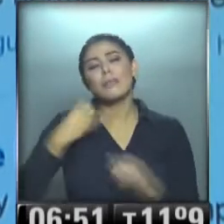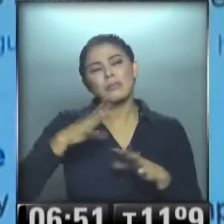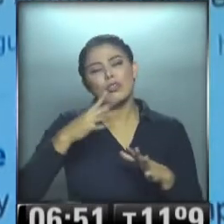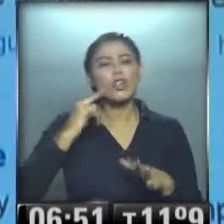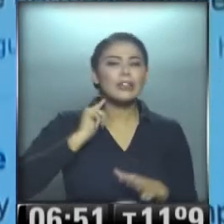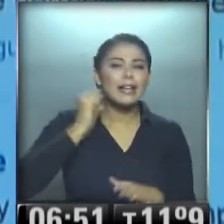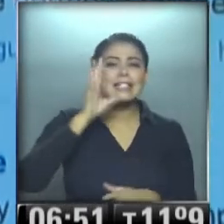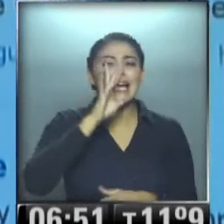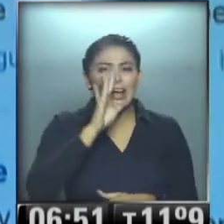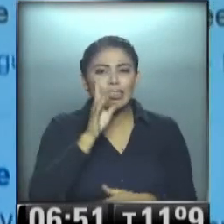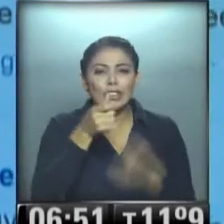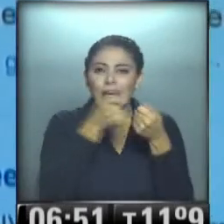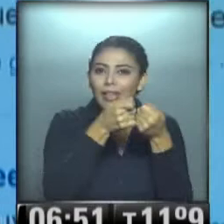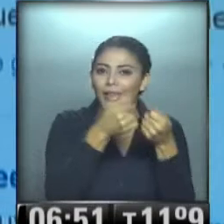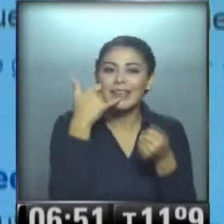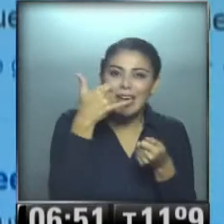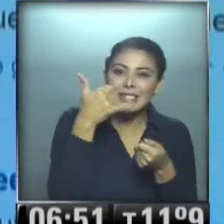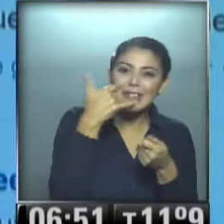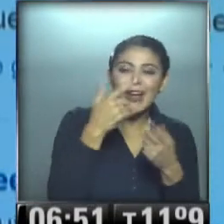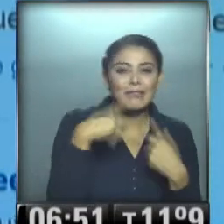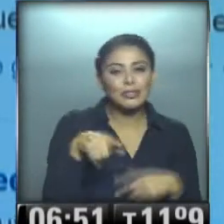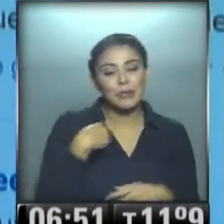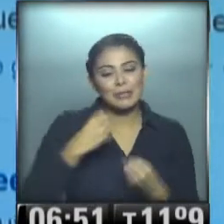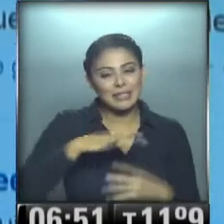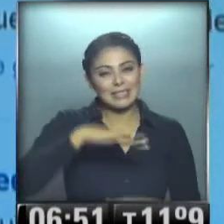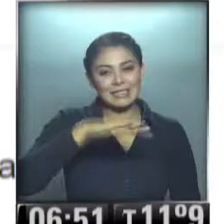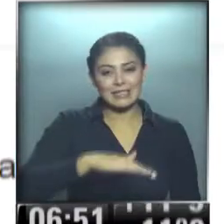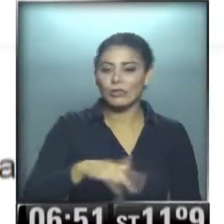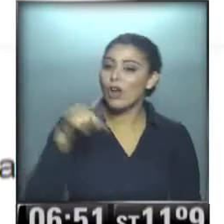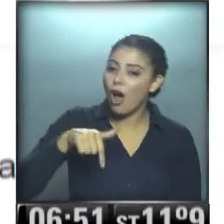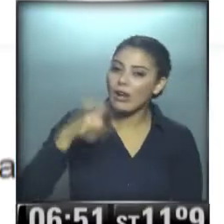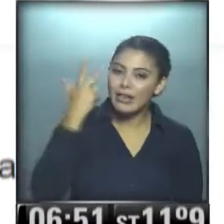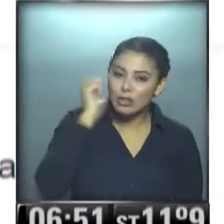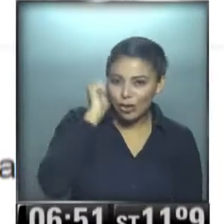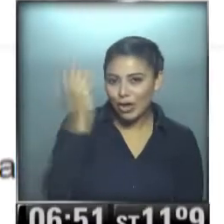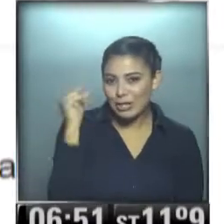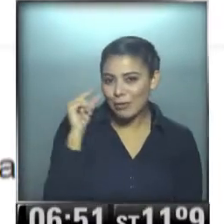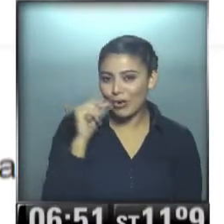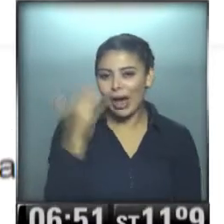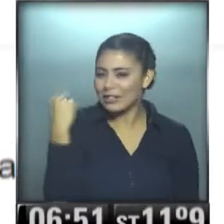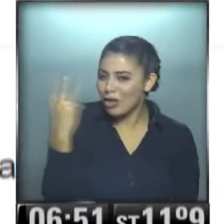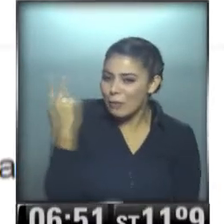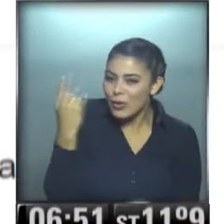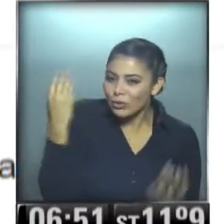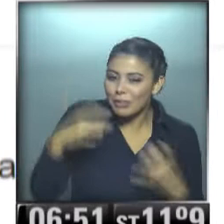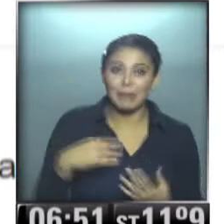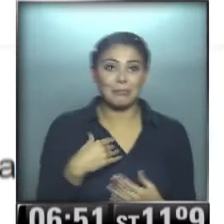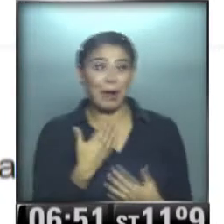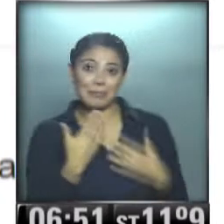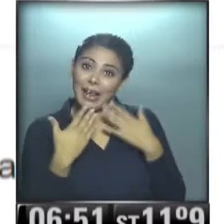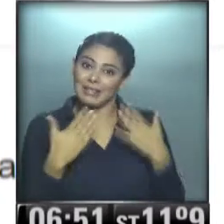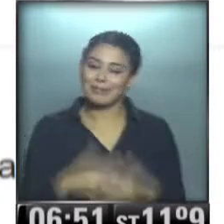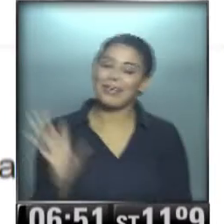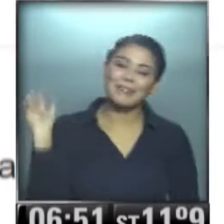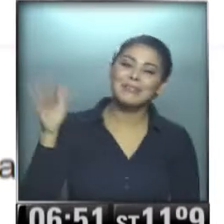14 años, así que como anécdota, sí, arranqué muy chiquito. Bueno, ahora 18, así que hace poquito. Sí, hace dos minutos empezó. Bueno, gracias. Por